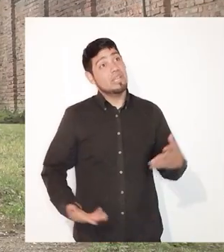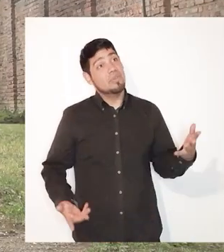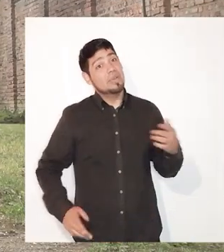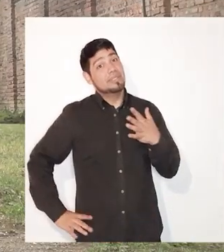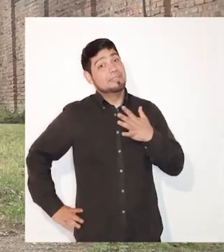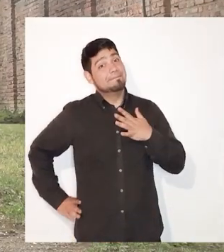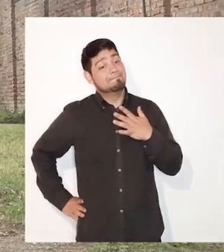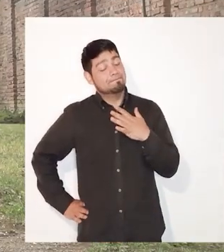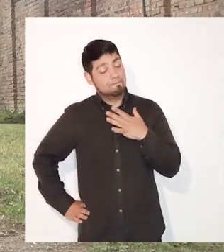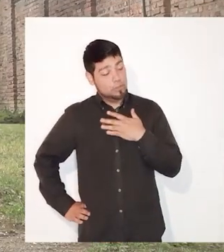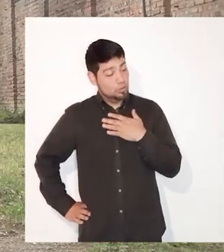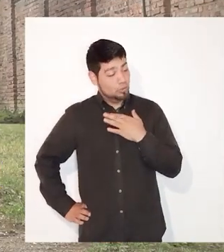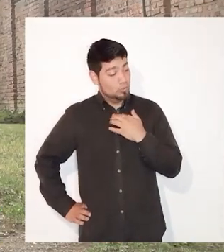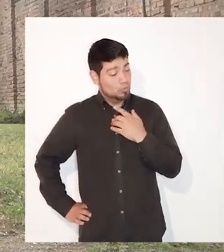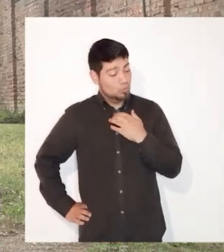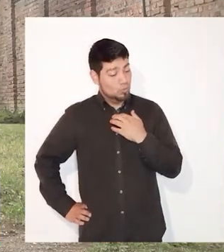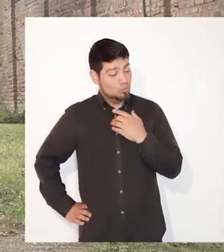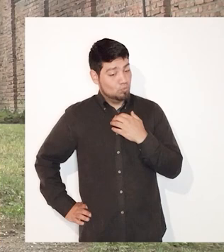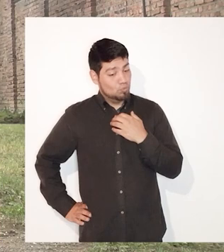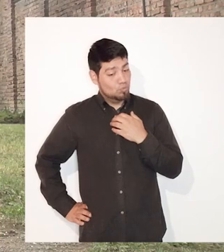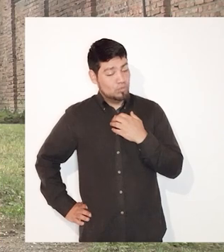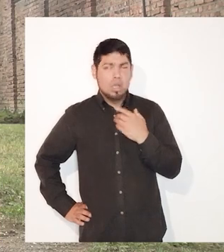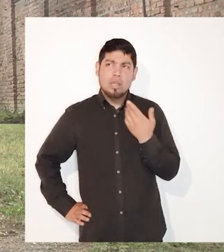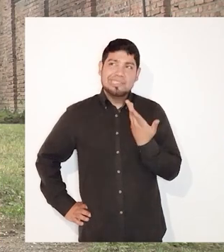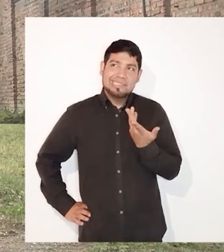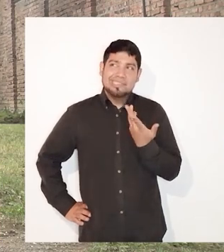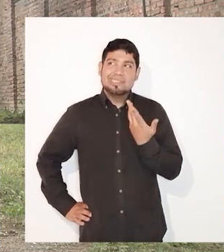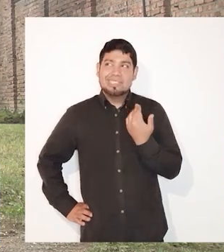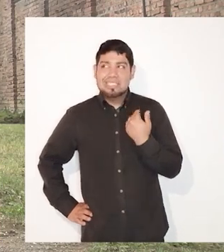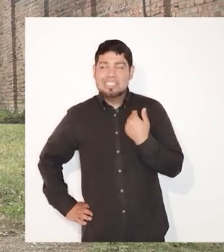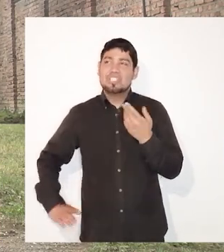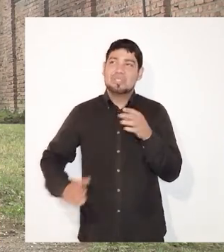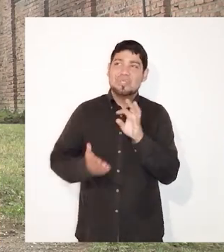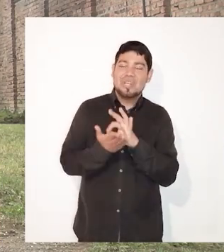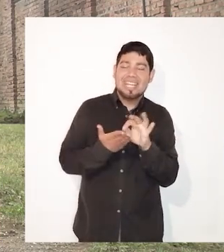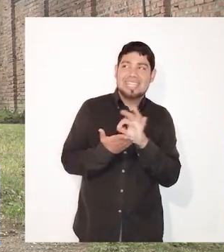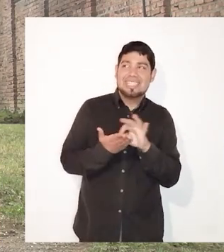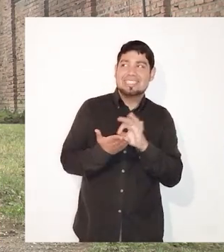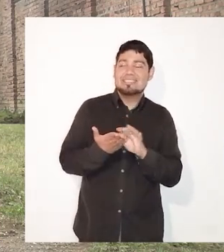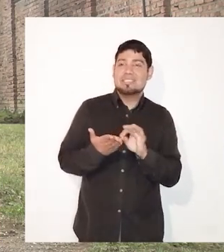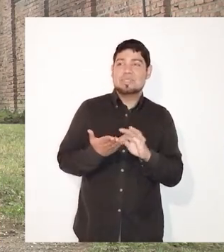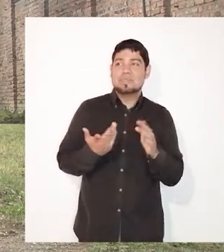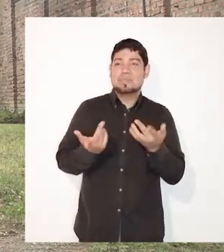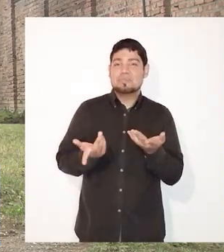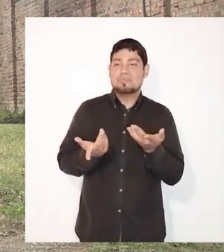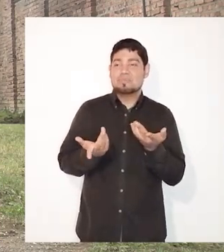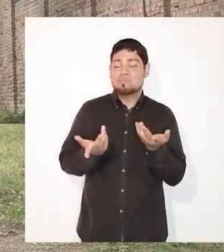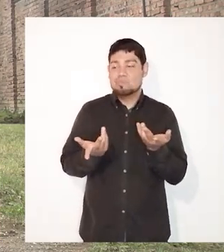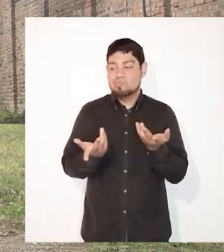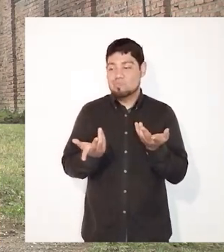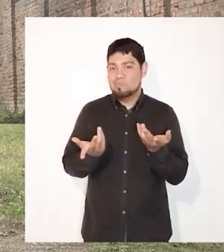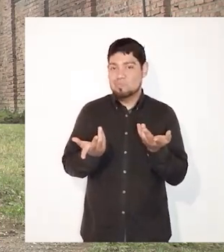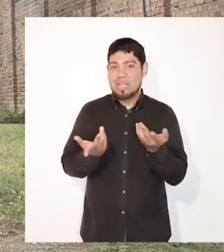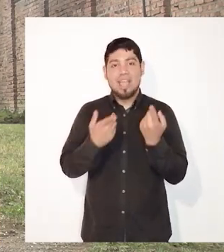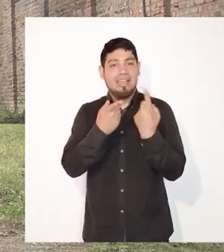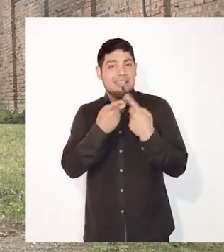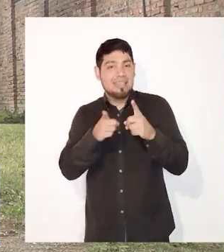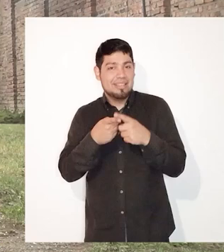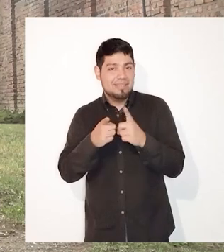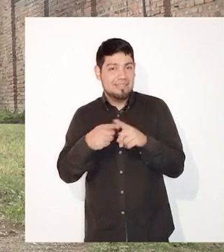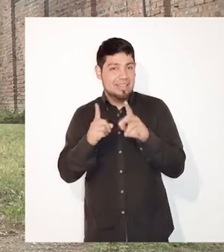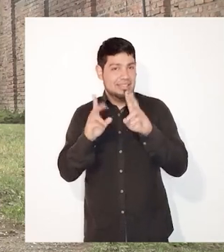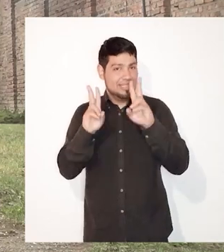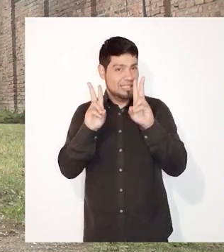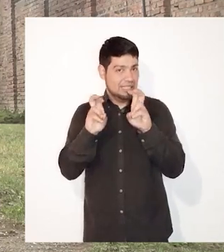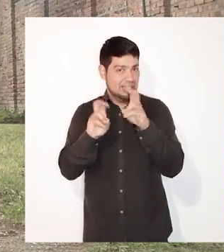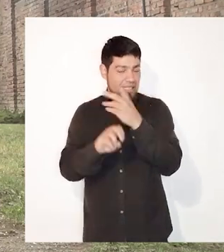Mi escritura, la verdad que yo trabajo en distintas, me desempeño en